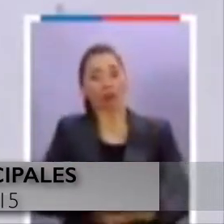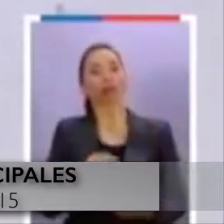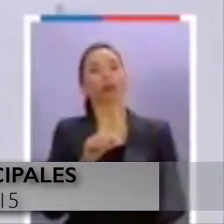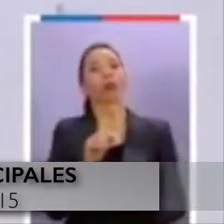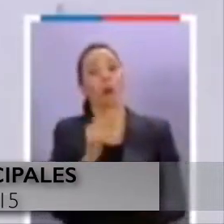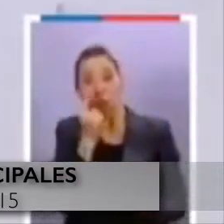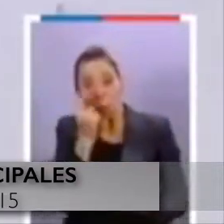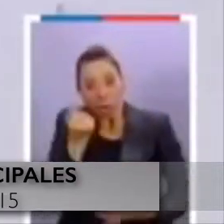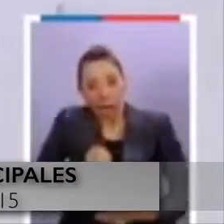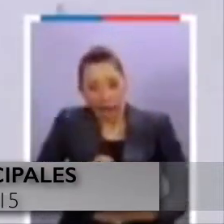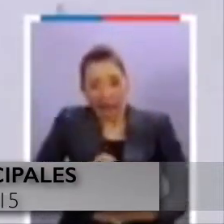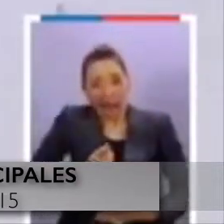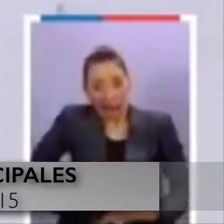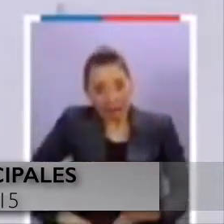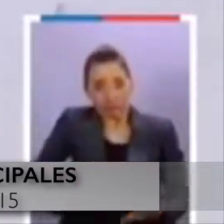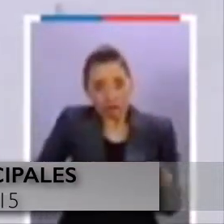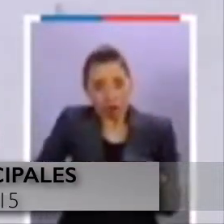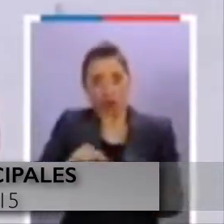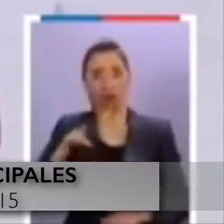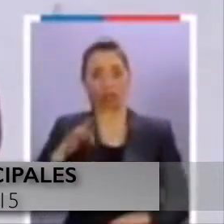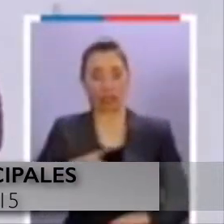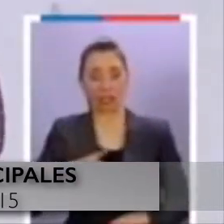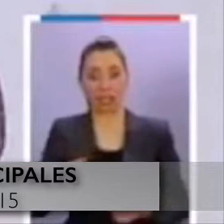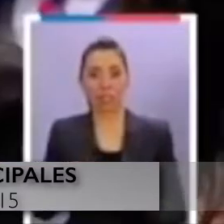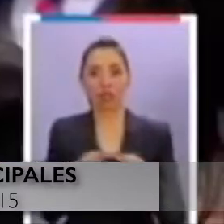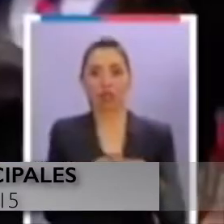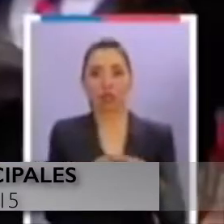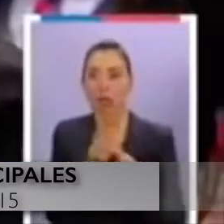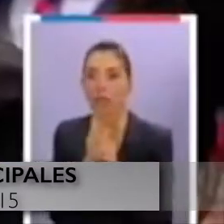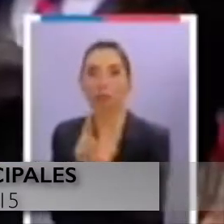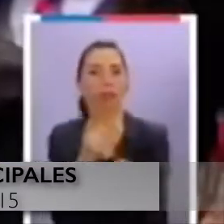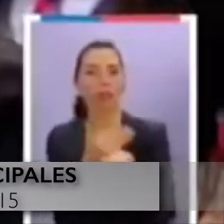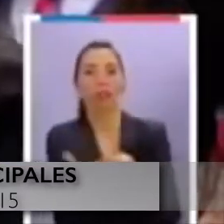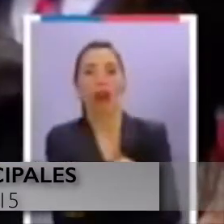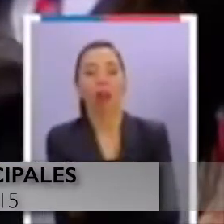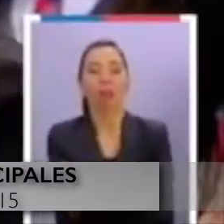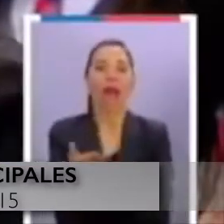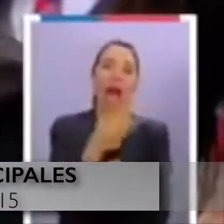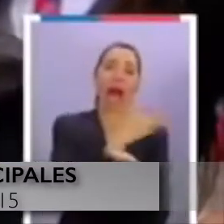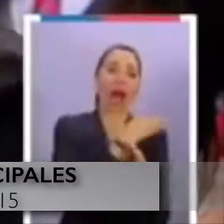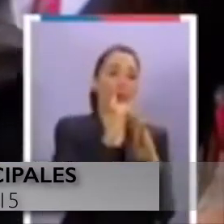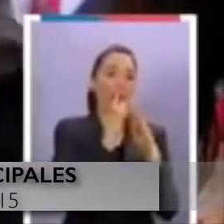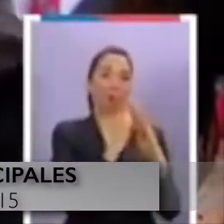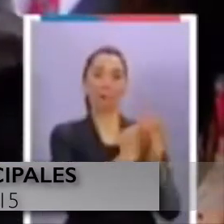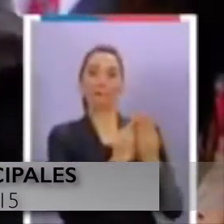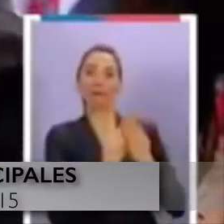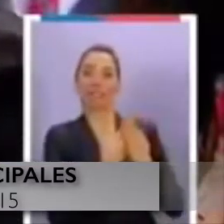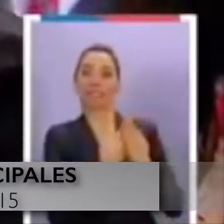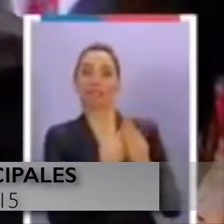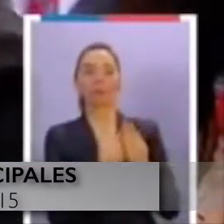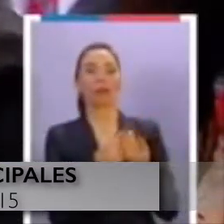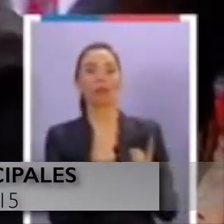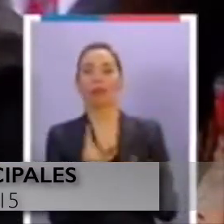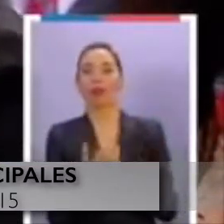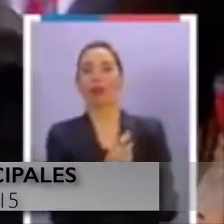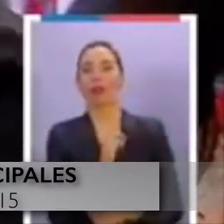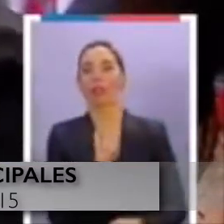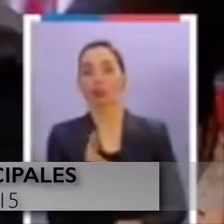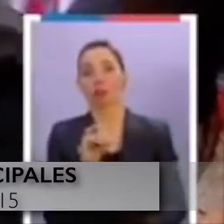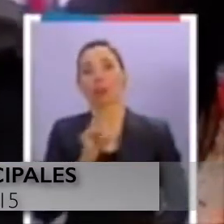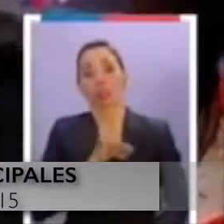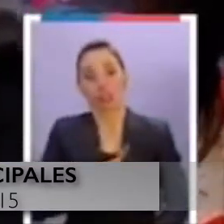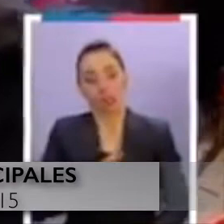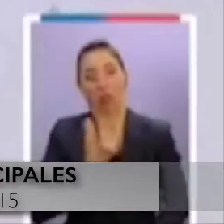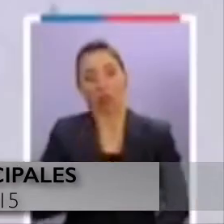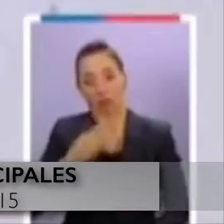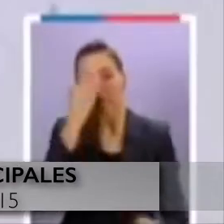país es una señal de cómo sociedad estamos llegando tarde, porque la prevención no tuvo los resultados esperados. Chile tiene que